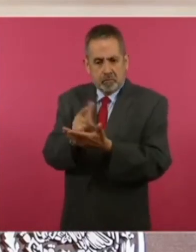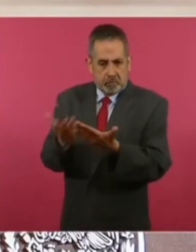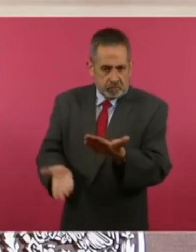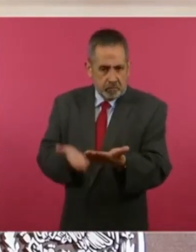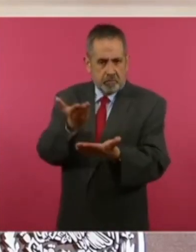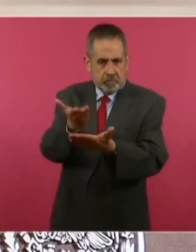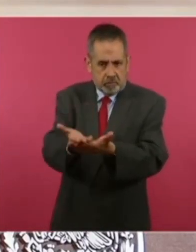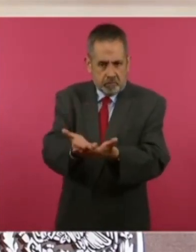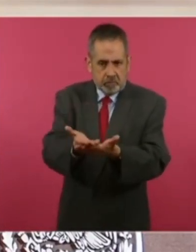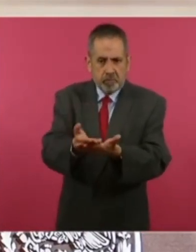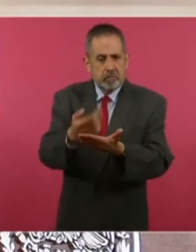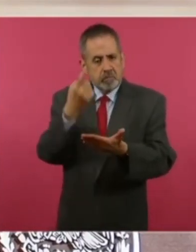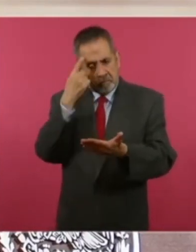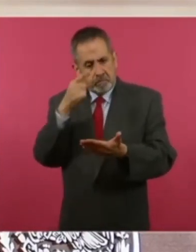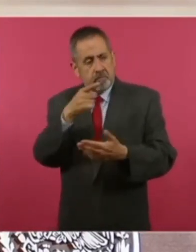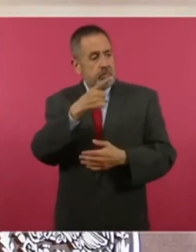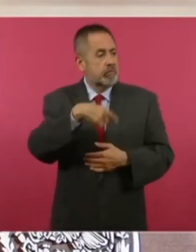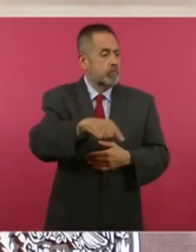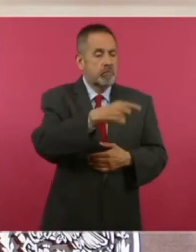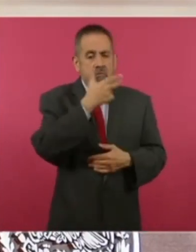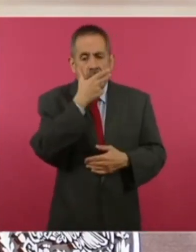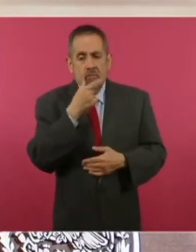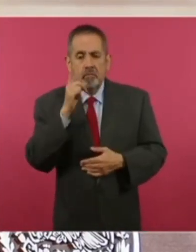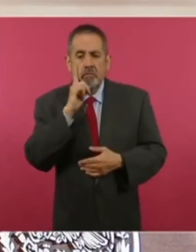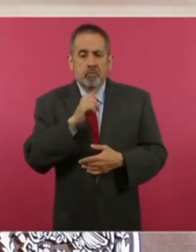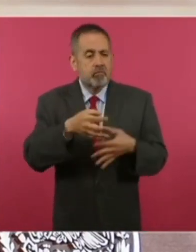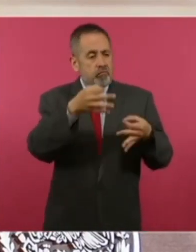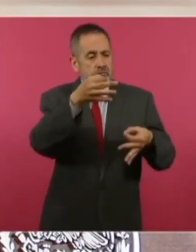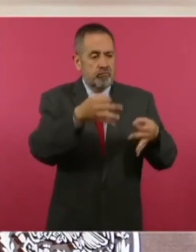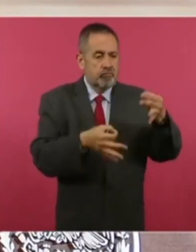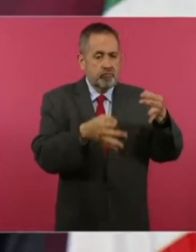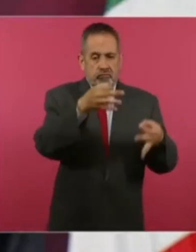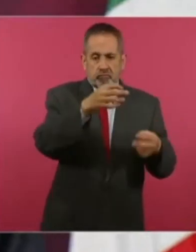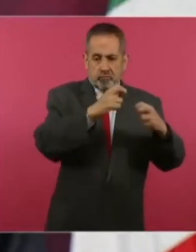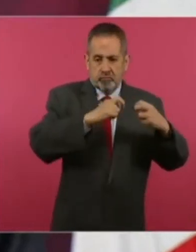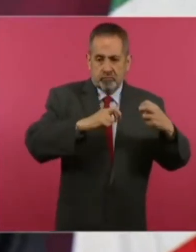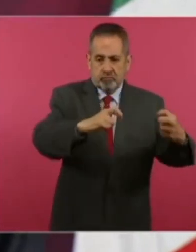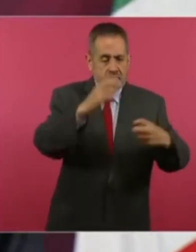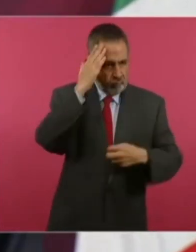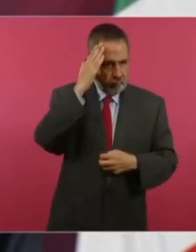que jueces, magistrados y ministros los elige el pueblo.